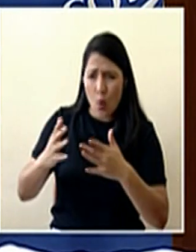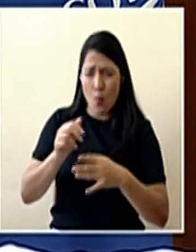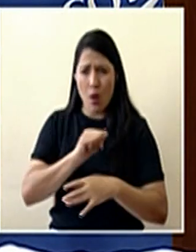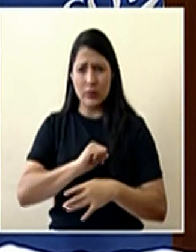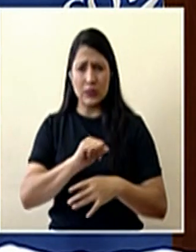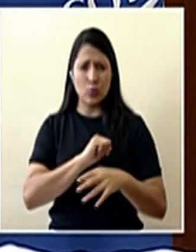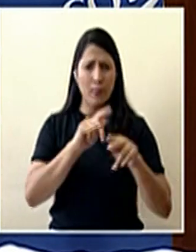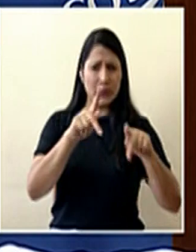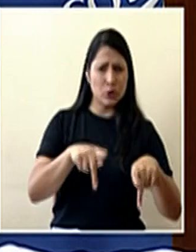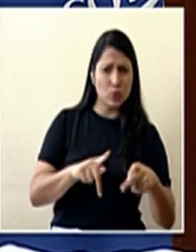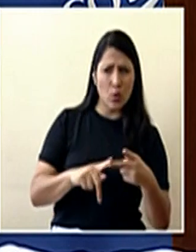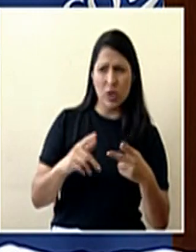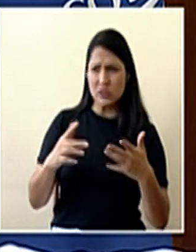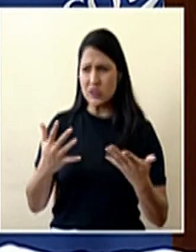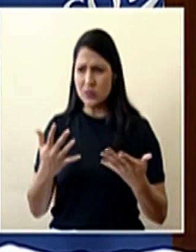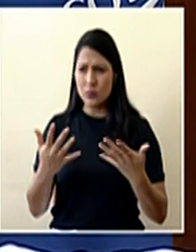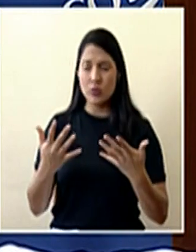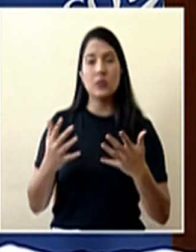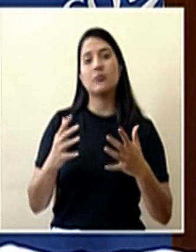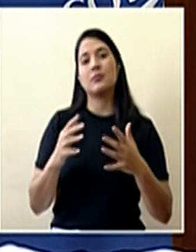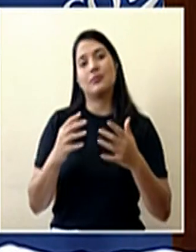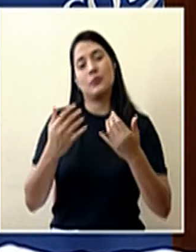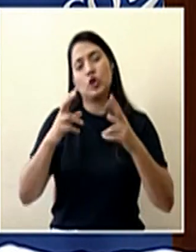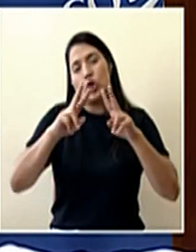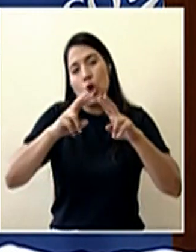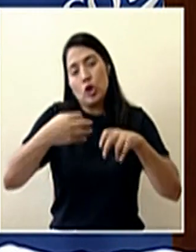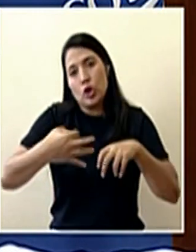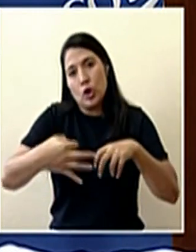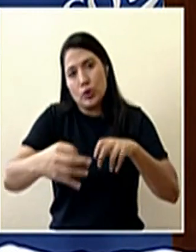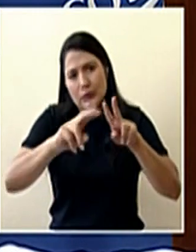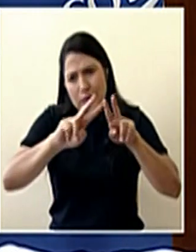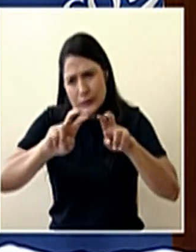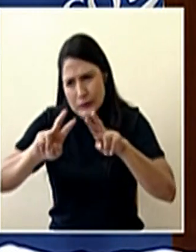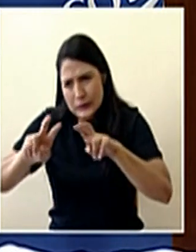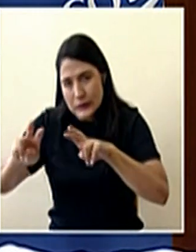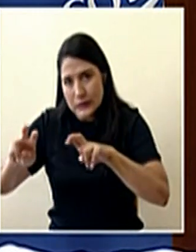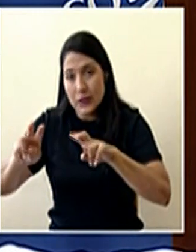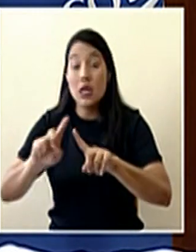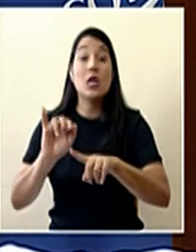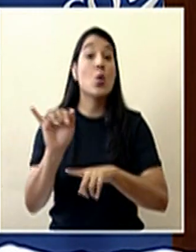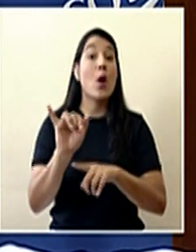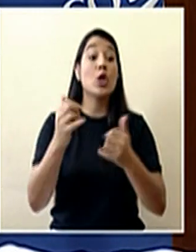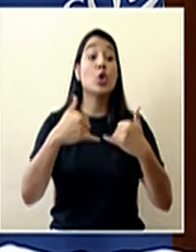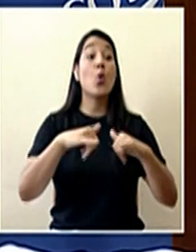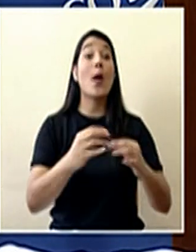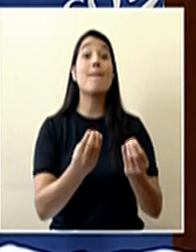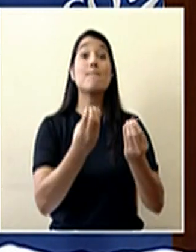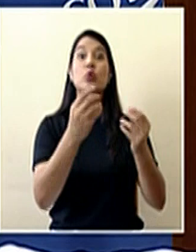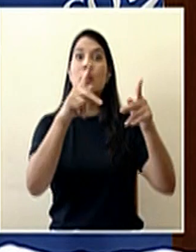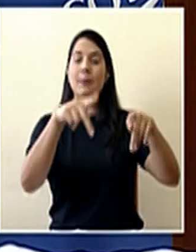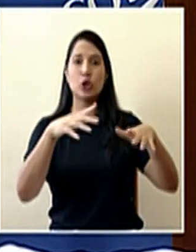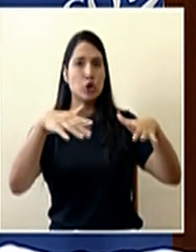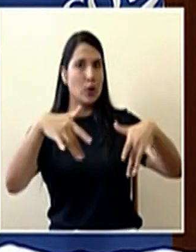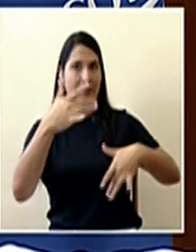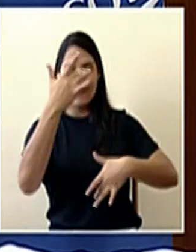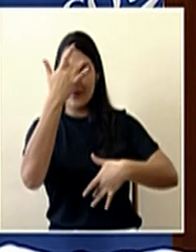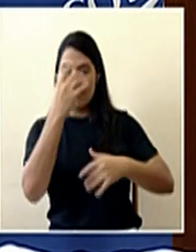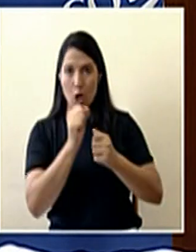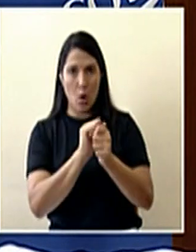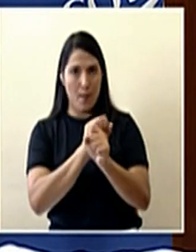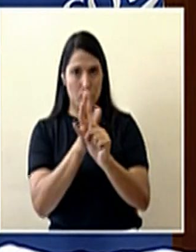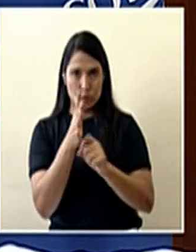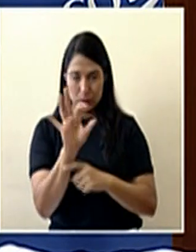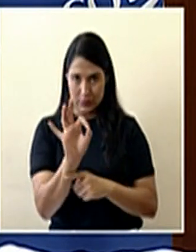porcentaje de la población, y pues un porcentaje mayoritario, que no ha estado expuesto al virus. Y eso, recordemos que